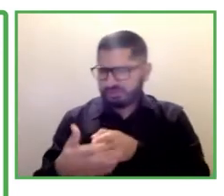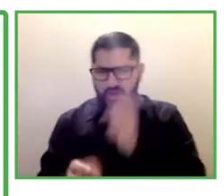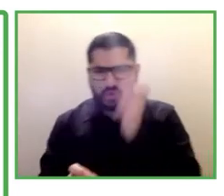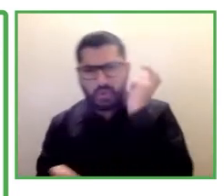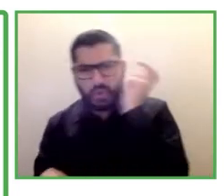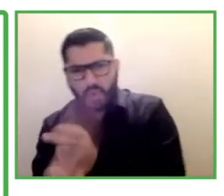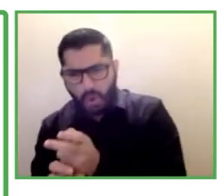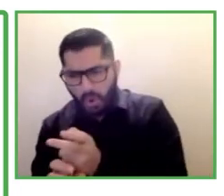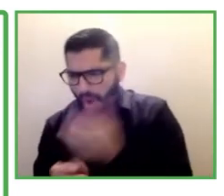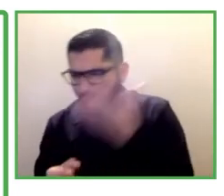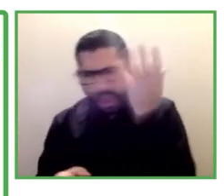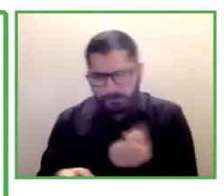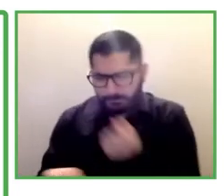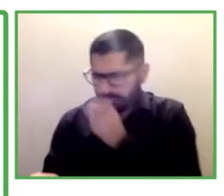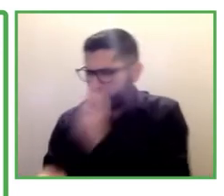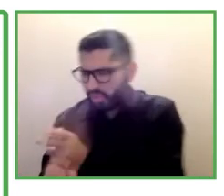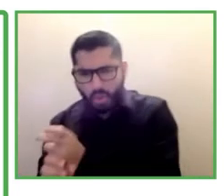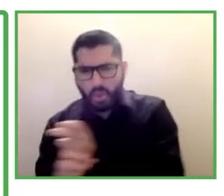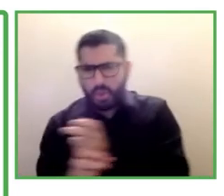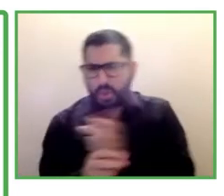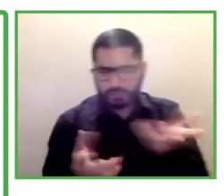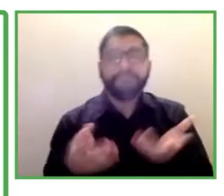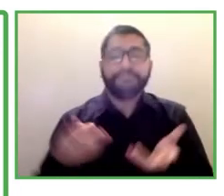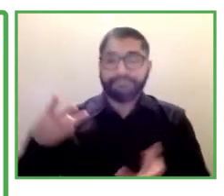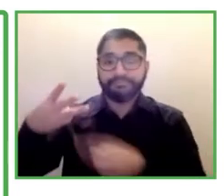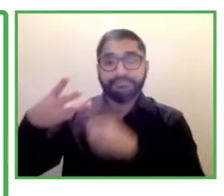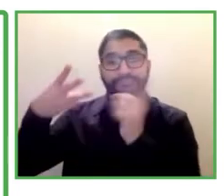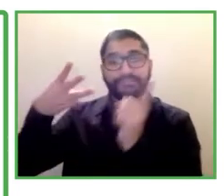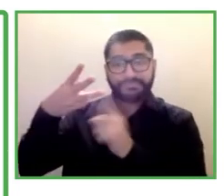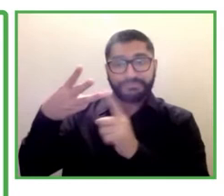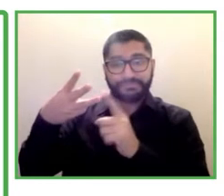enfoques paternalistas. Los trabajadores